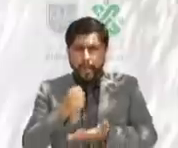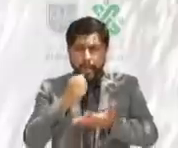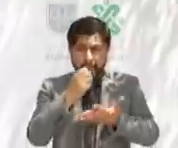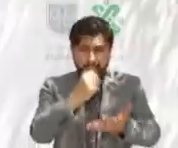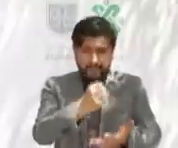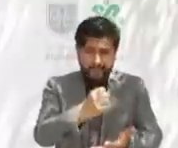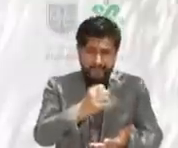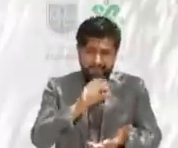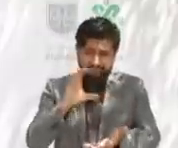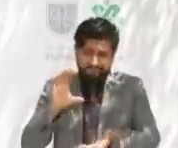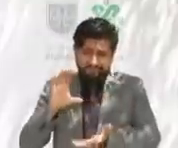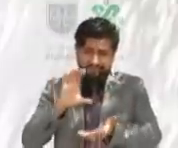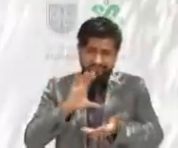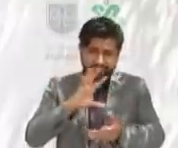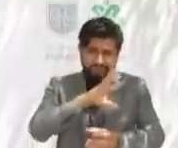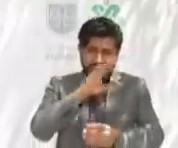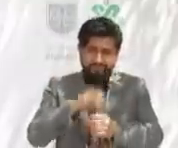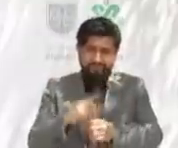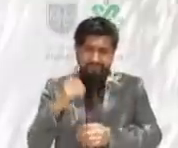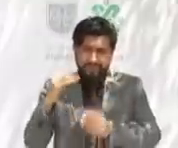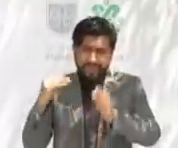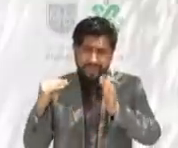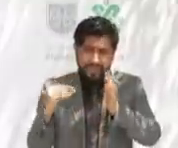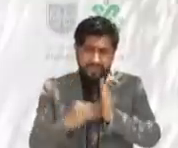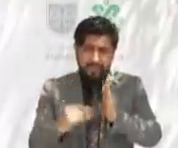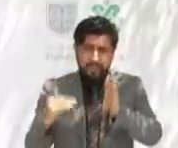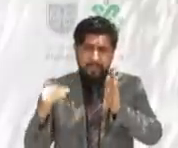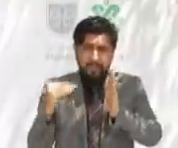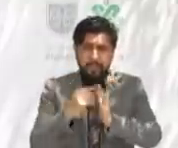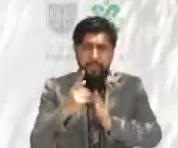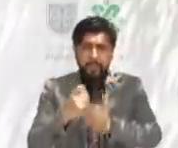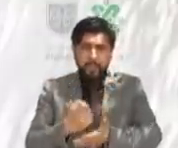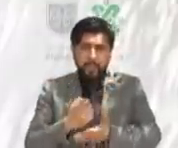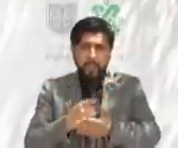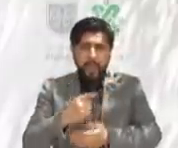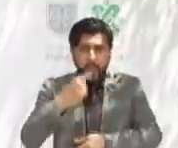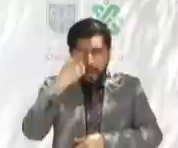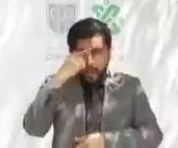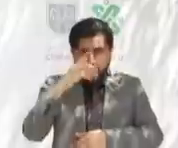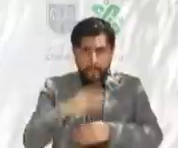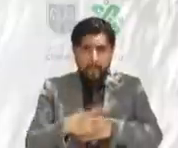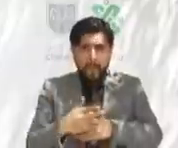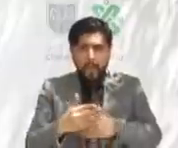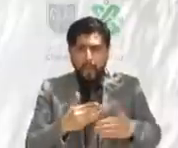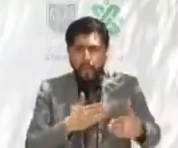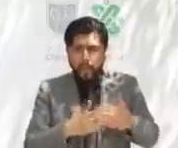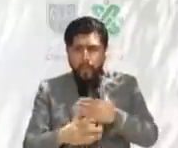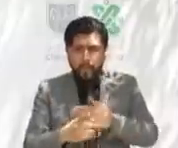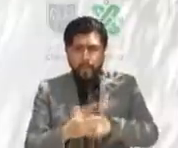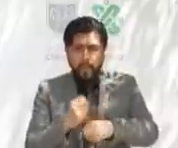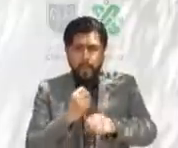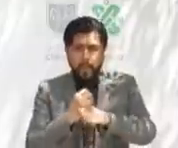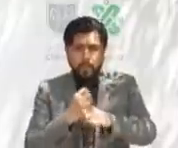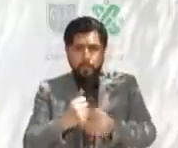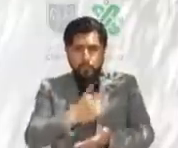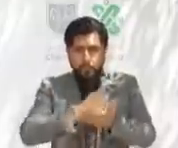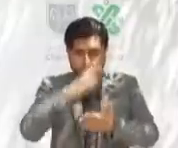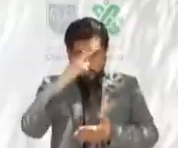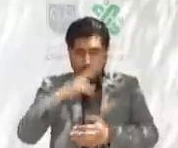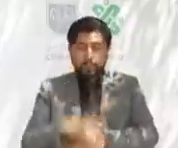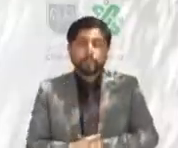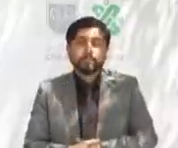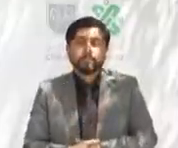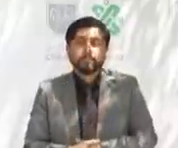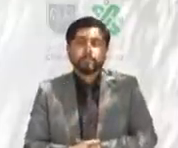total del gobierno de la ciudad de cerca de 100,000 millones de pesos para la modernización del transporte público de la Ciudad de México. Y no